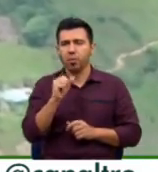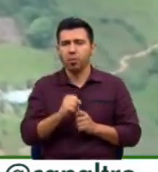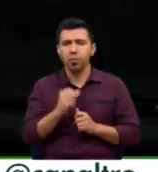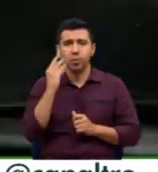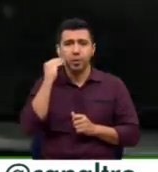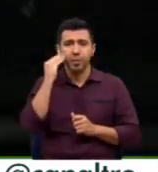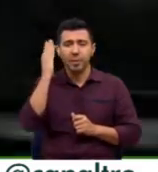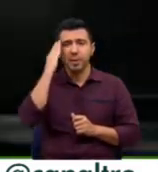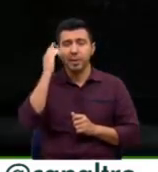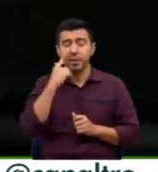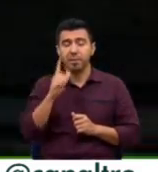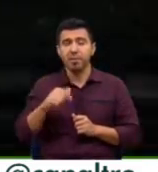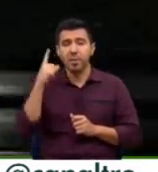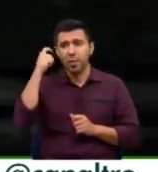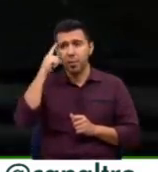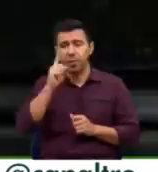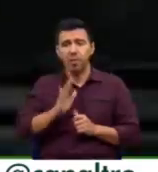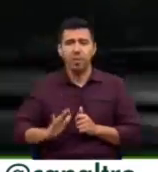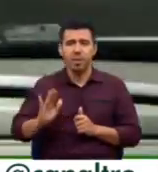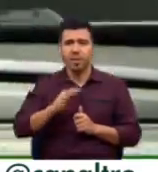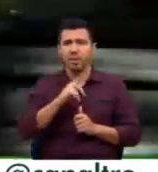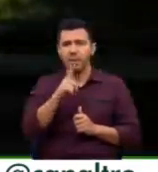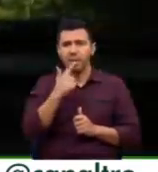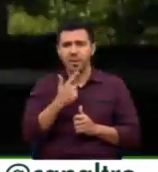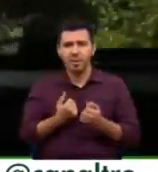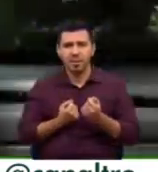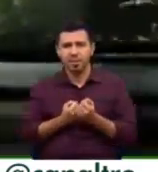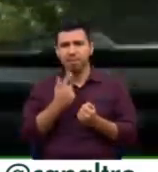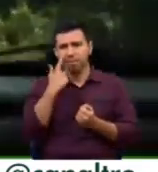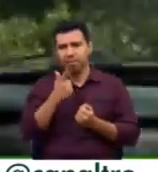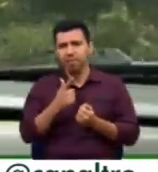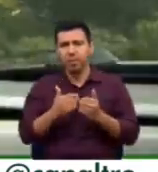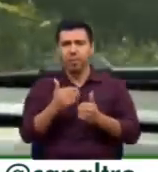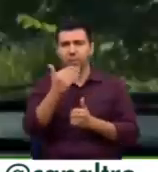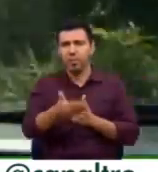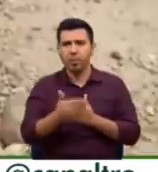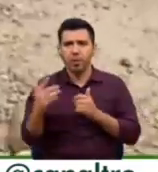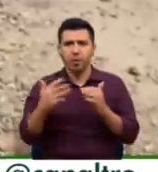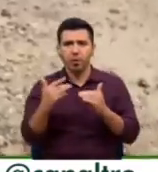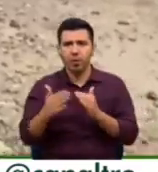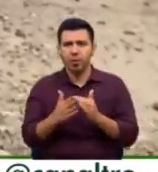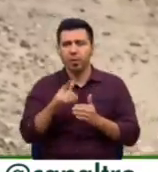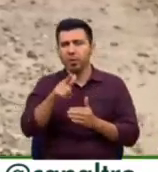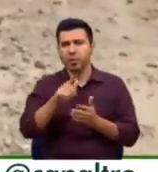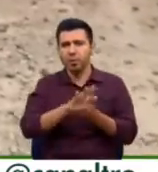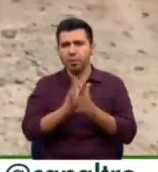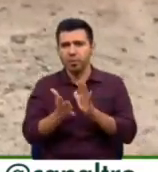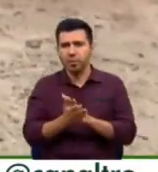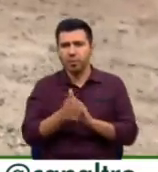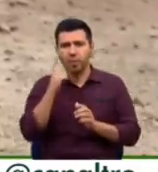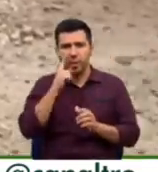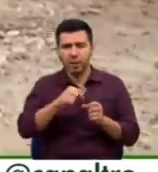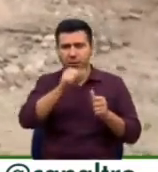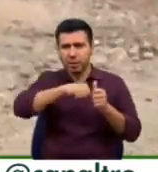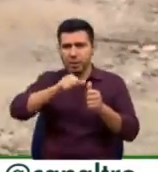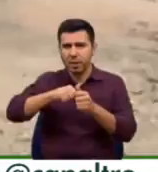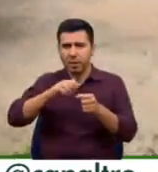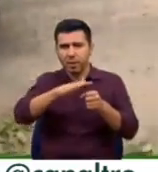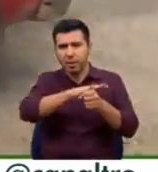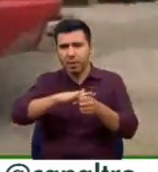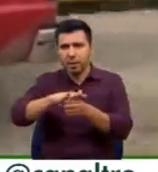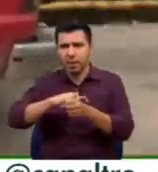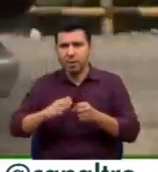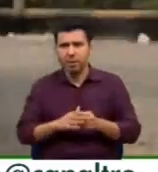hoy del gobierno departamental, quien le apuesta a un posconflicto y quien le apuesta a una medida de paz para cada una de las regiones y sobre todo para